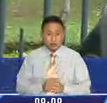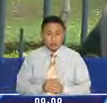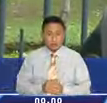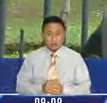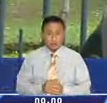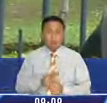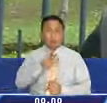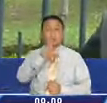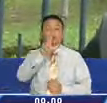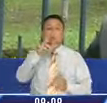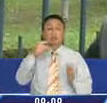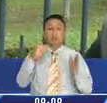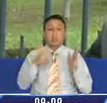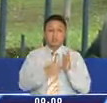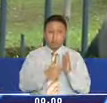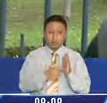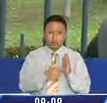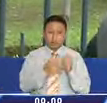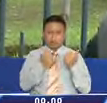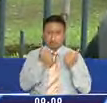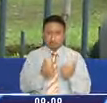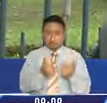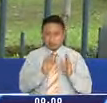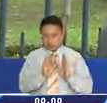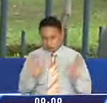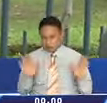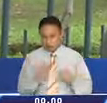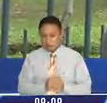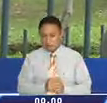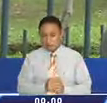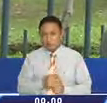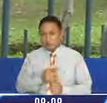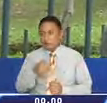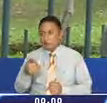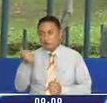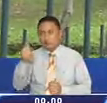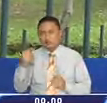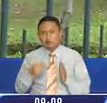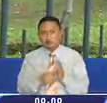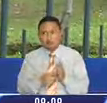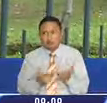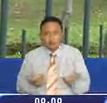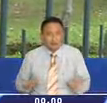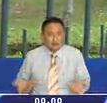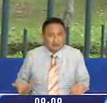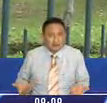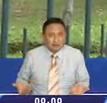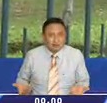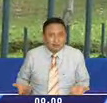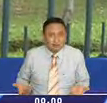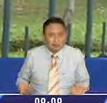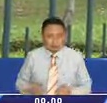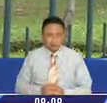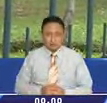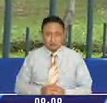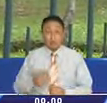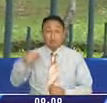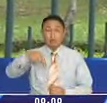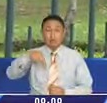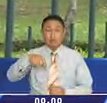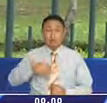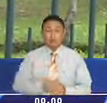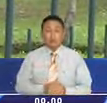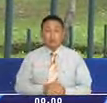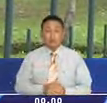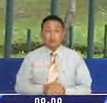a 3,000, me parece que era lo correcto, pero por el resto, en caso contrario, si no se acata lo